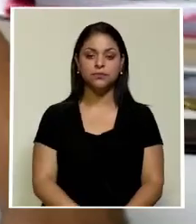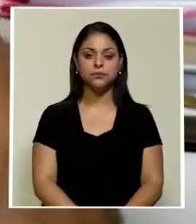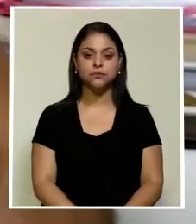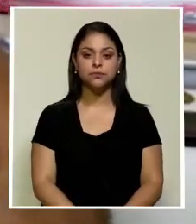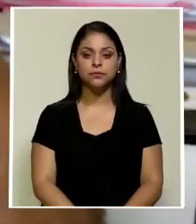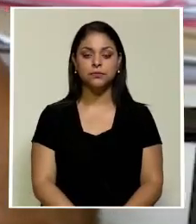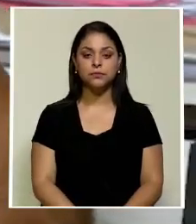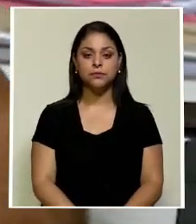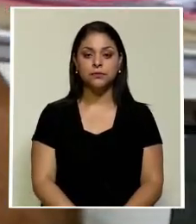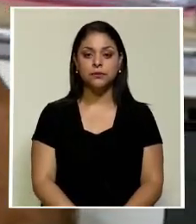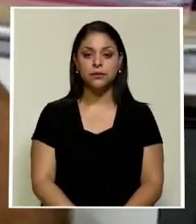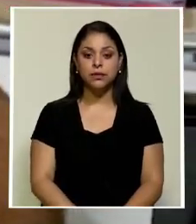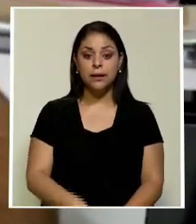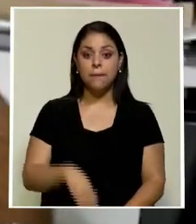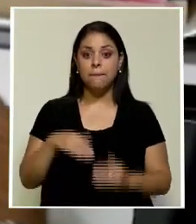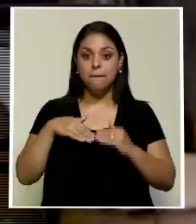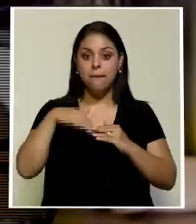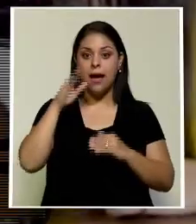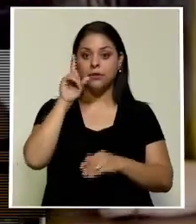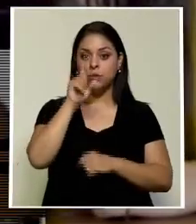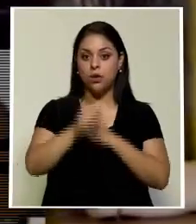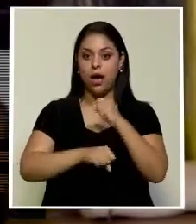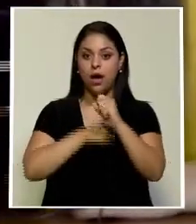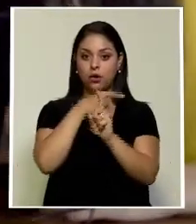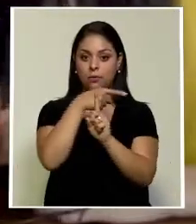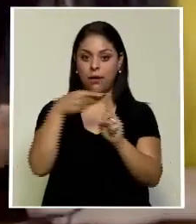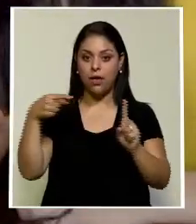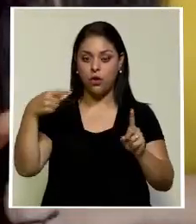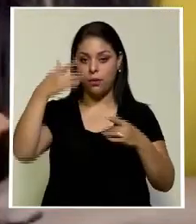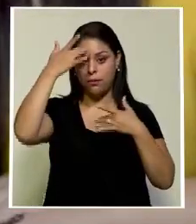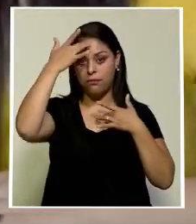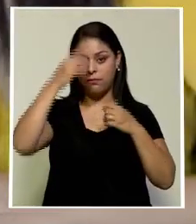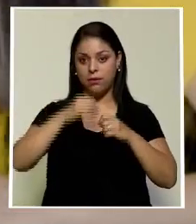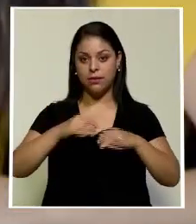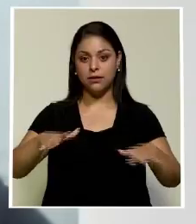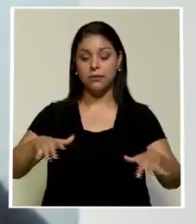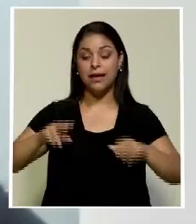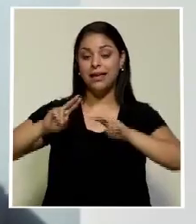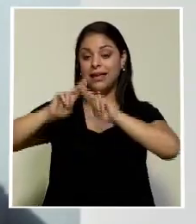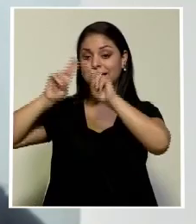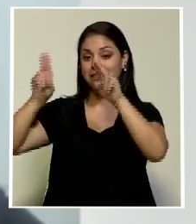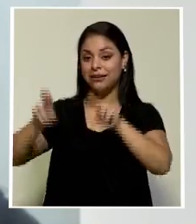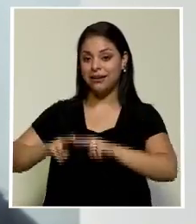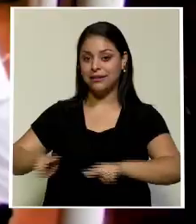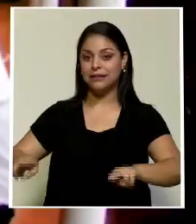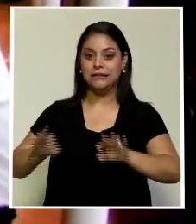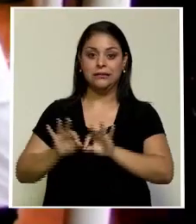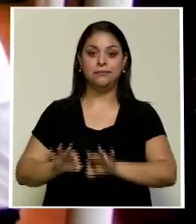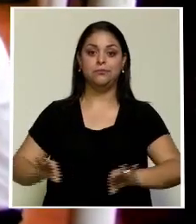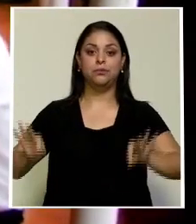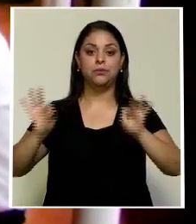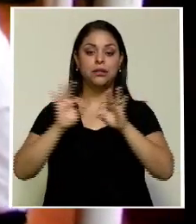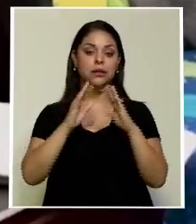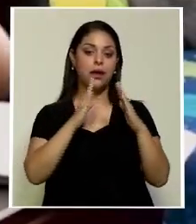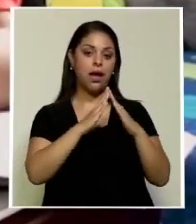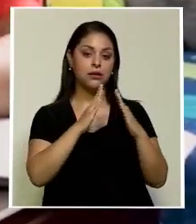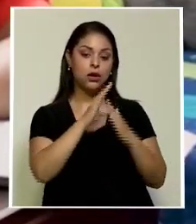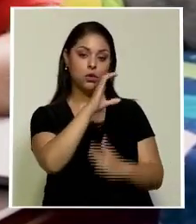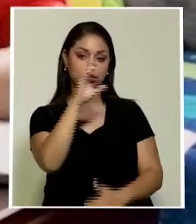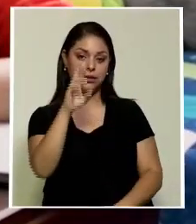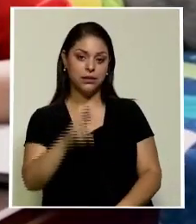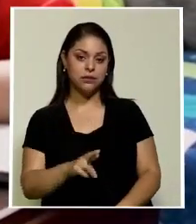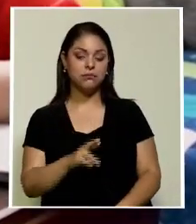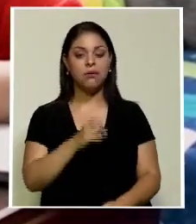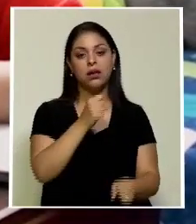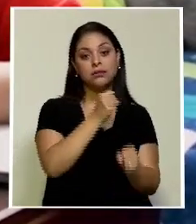Durante este más de año y medio de pandemia, la conectividad se ha convertido en algo trascendental en los hogares costarricenses, ya sea para trabajar,